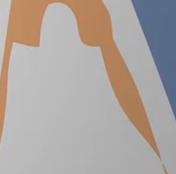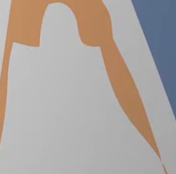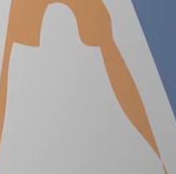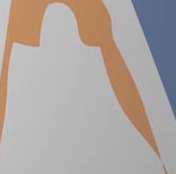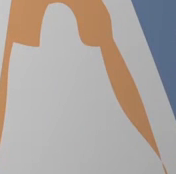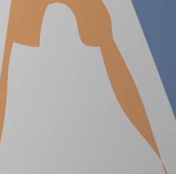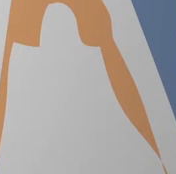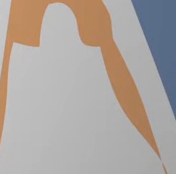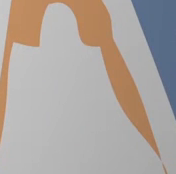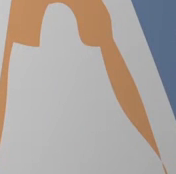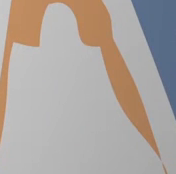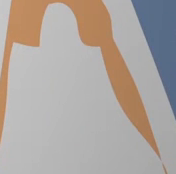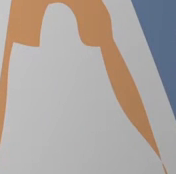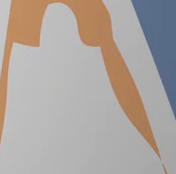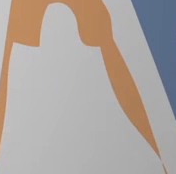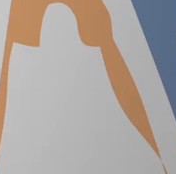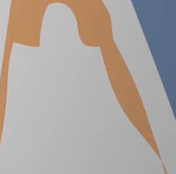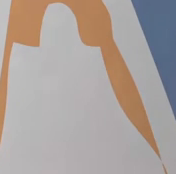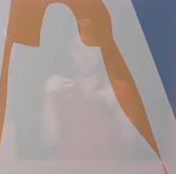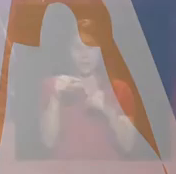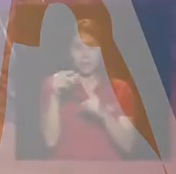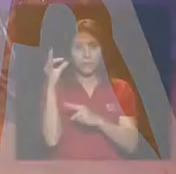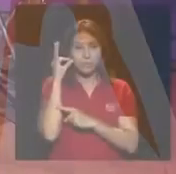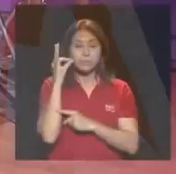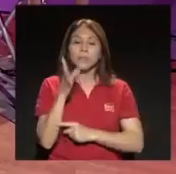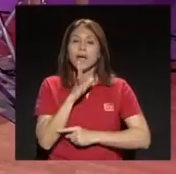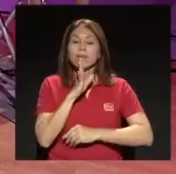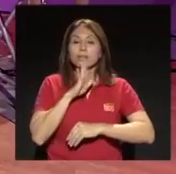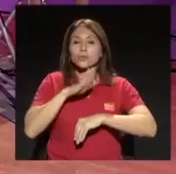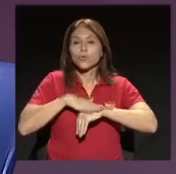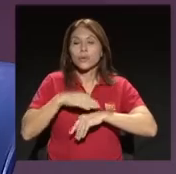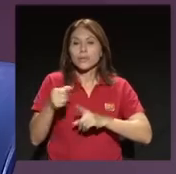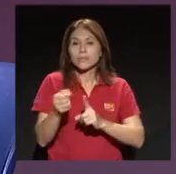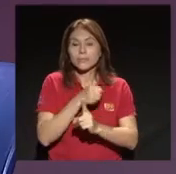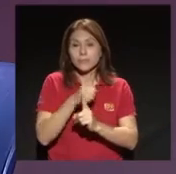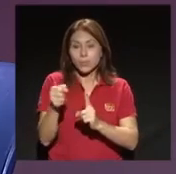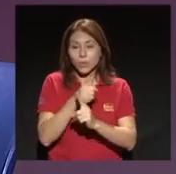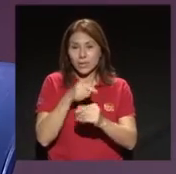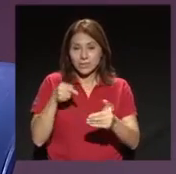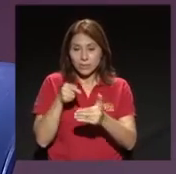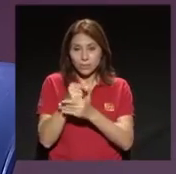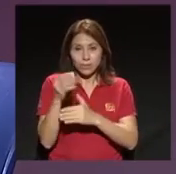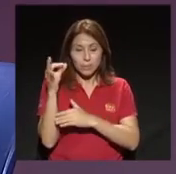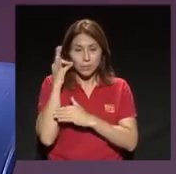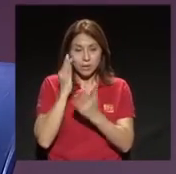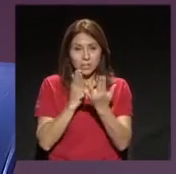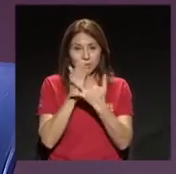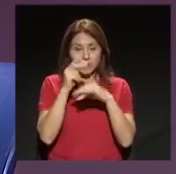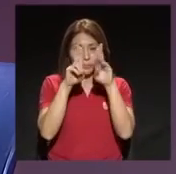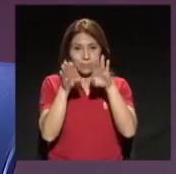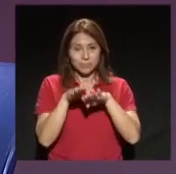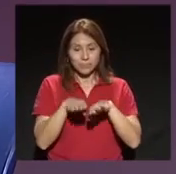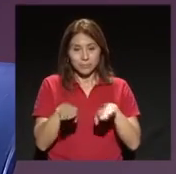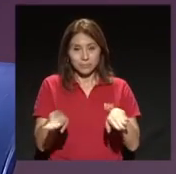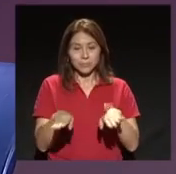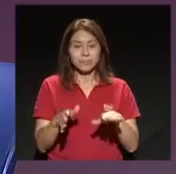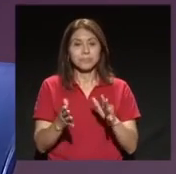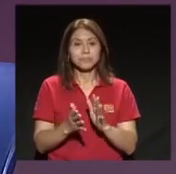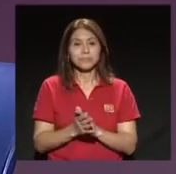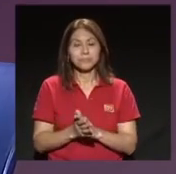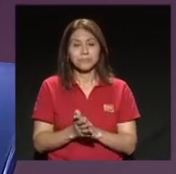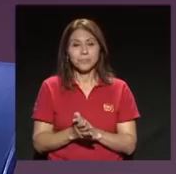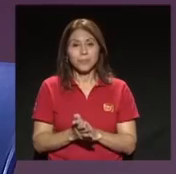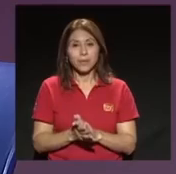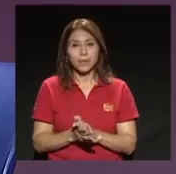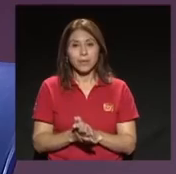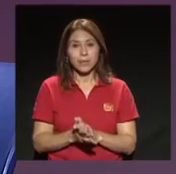Estamos de regreso en Palabra de Mujer conversando sobre la violencia contra las mujeres mediante la red